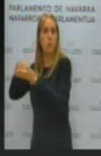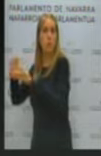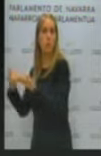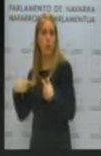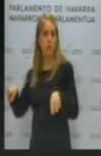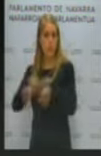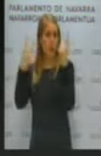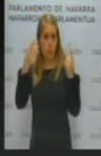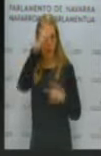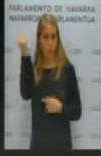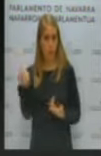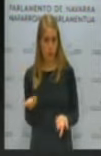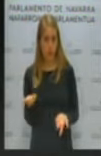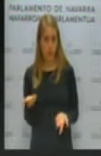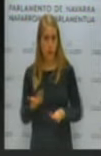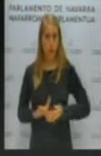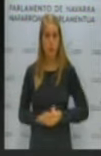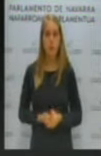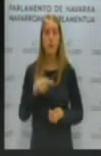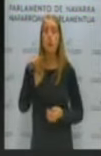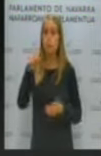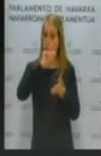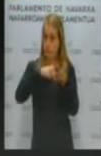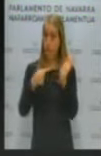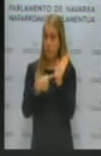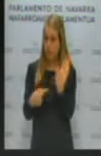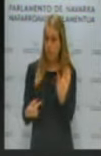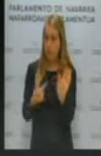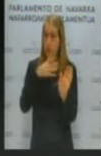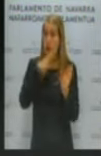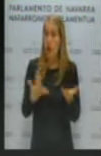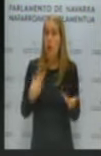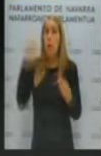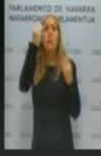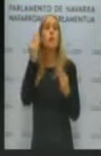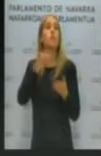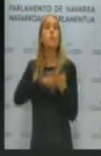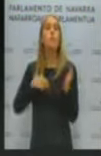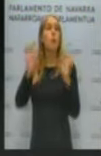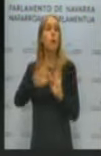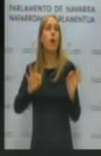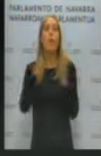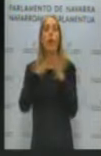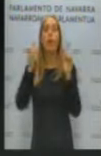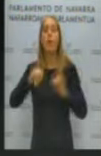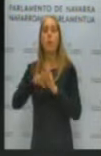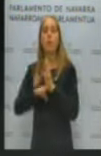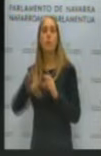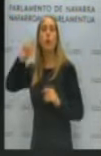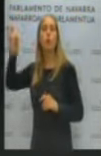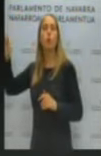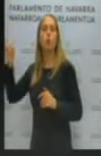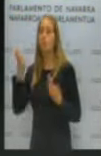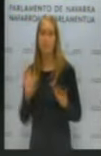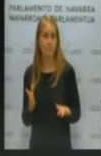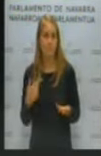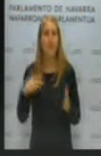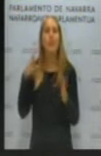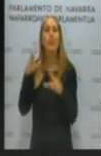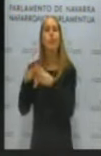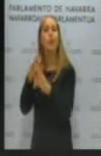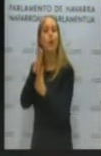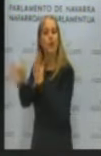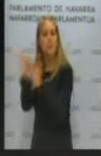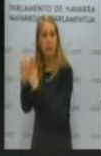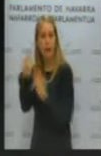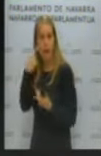No, pero es que es verdad, señora Barcos, es que usted ha firmado esto, entonces ahora parece que no ha firmado nada y que el acuerdo programático dice otras cosas, se lo explica a sus socios a ver qué les